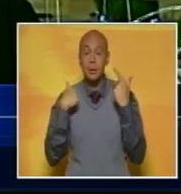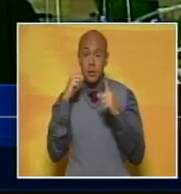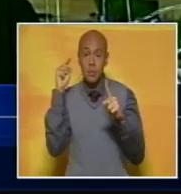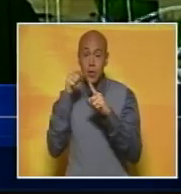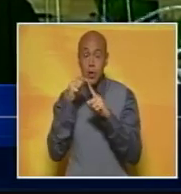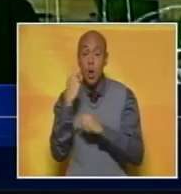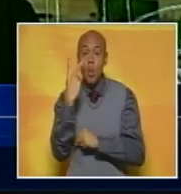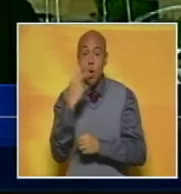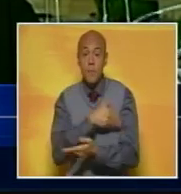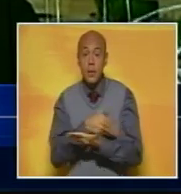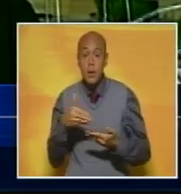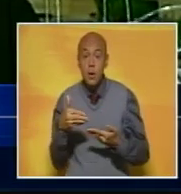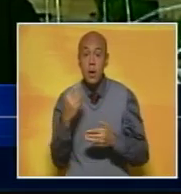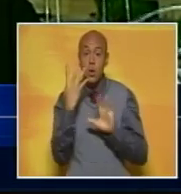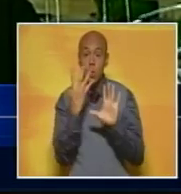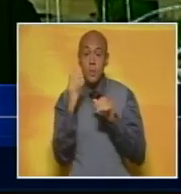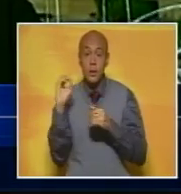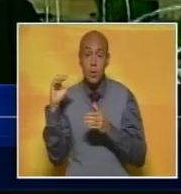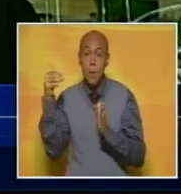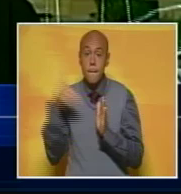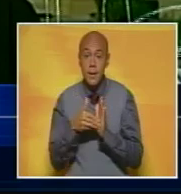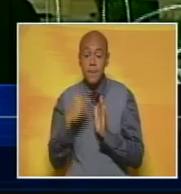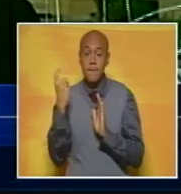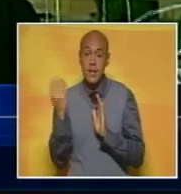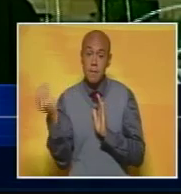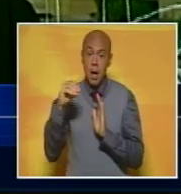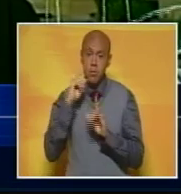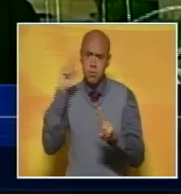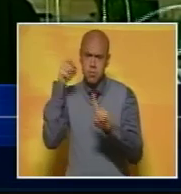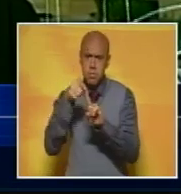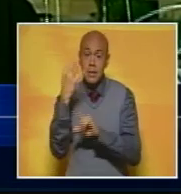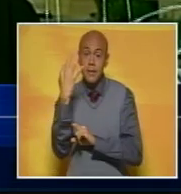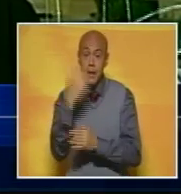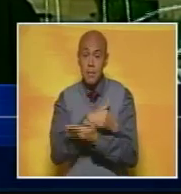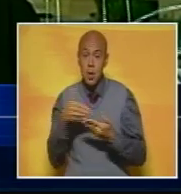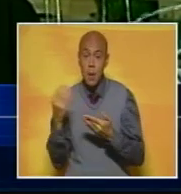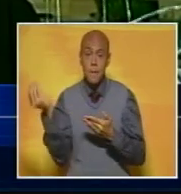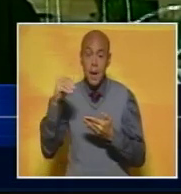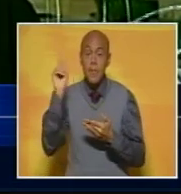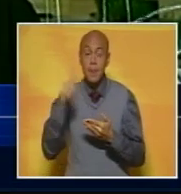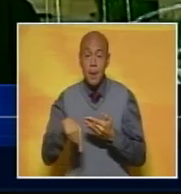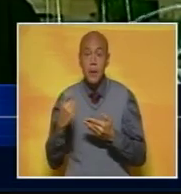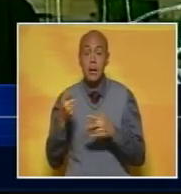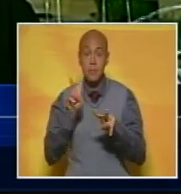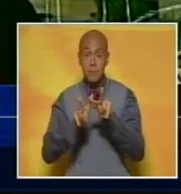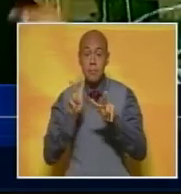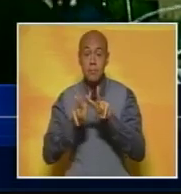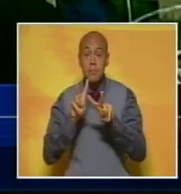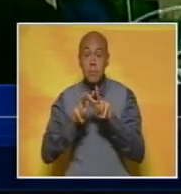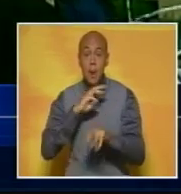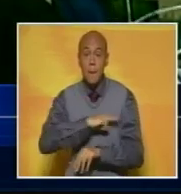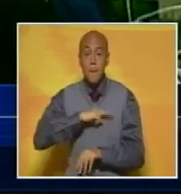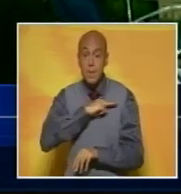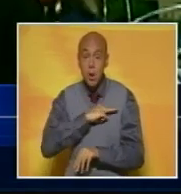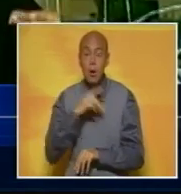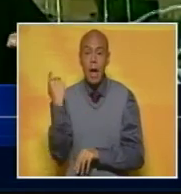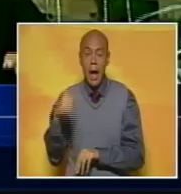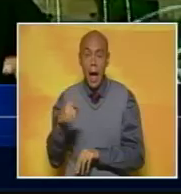de 2.900.000. Vamos rumbo a los 3 millones y la Gran Misión Vivienda Venezuela